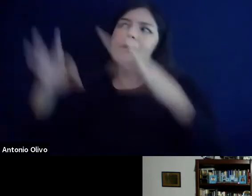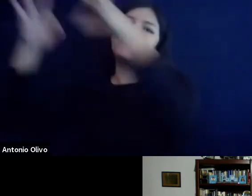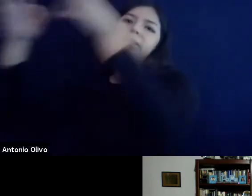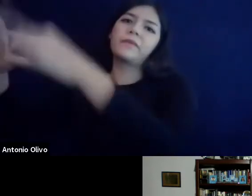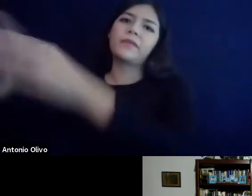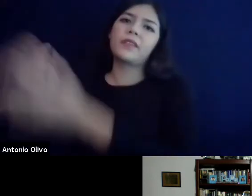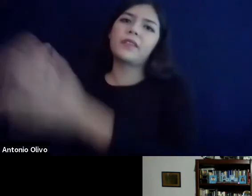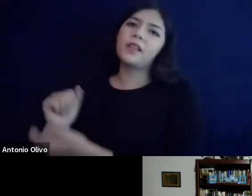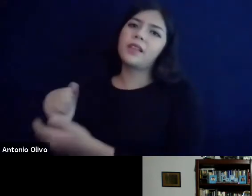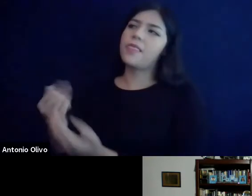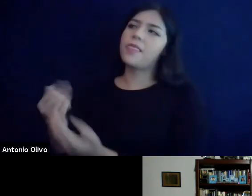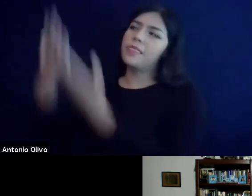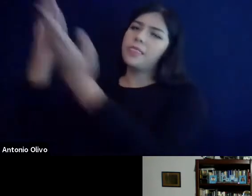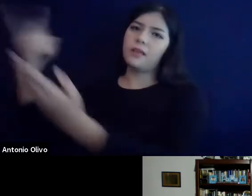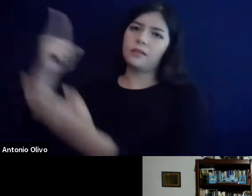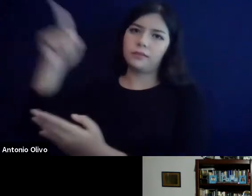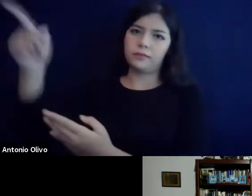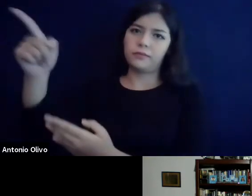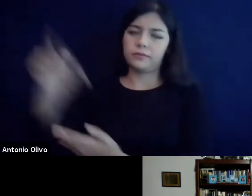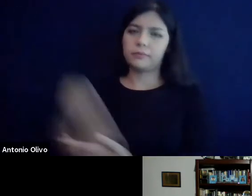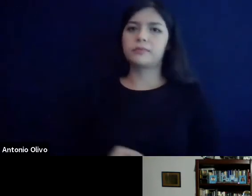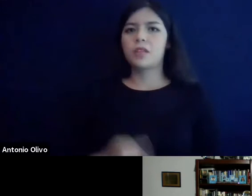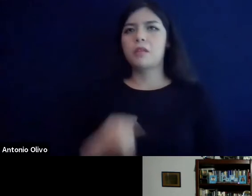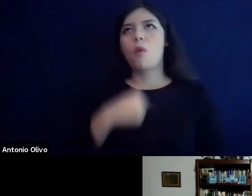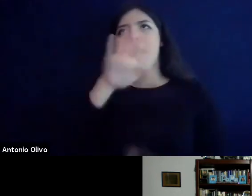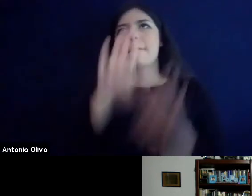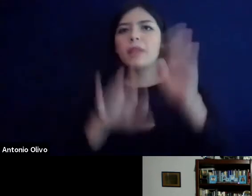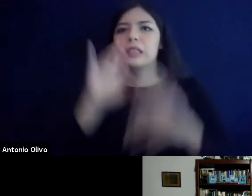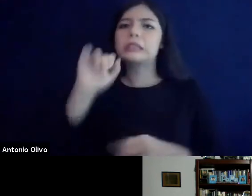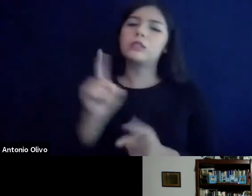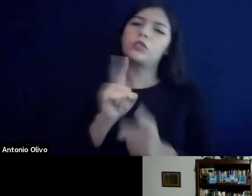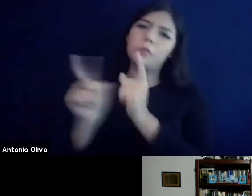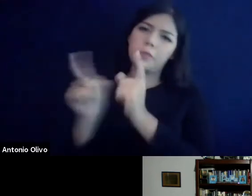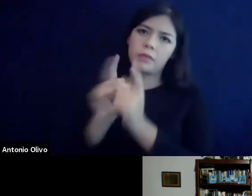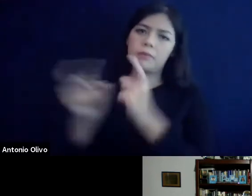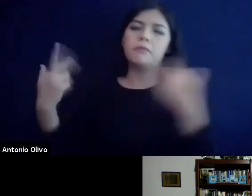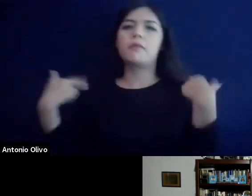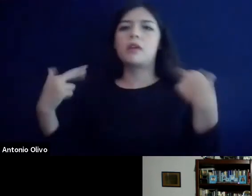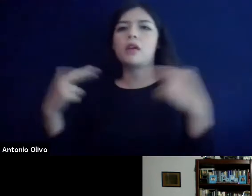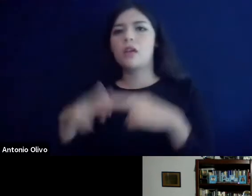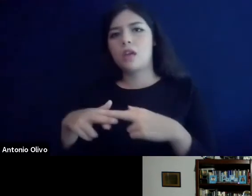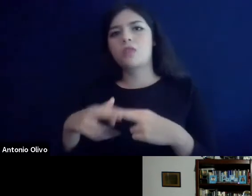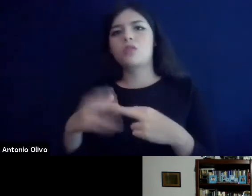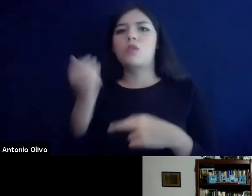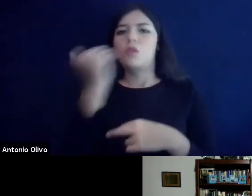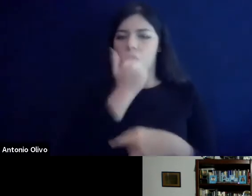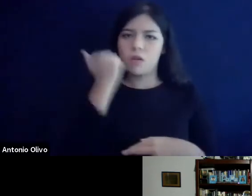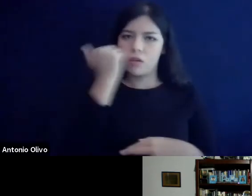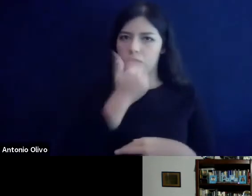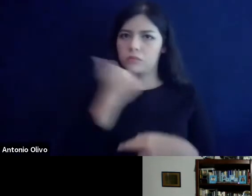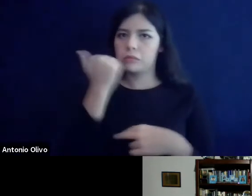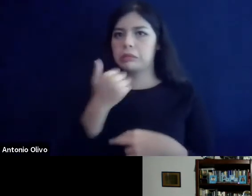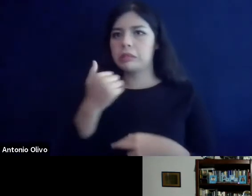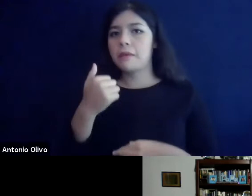los profesores, conoció a algunos compañeros. Y al final pues me fue mal, a mí